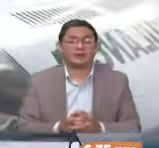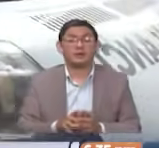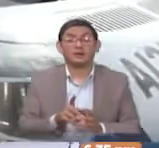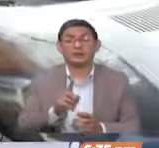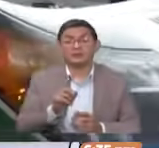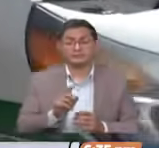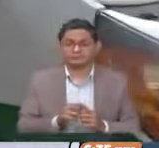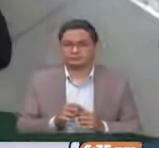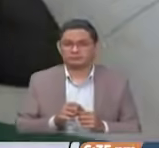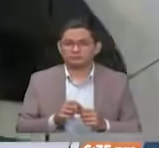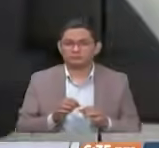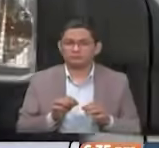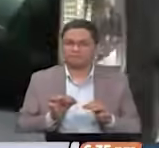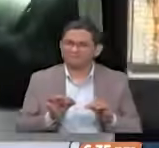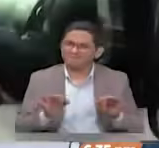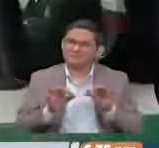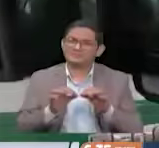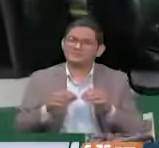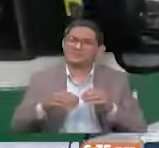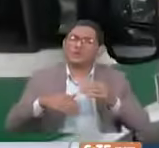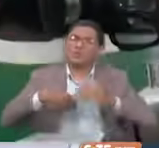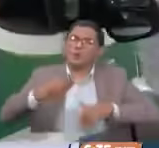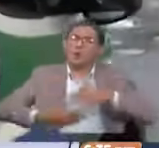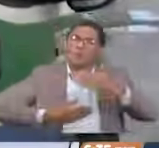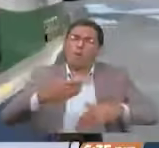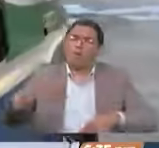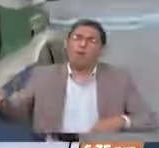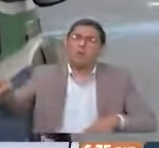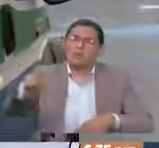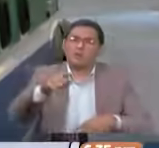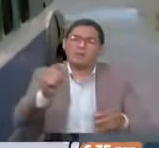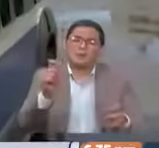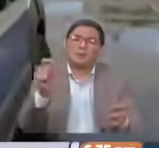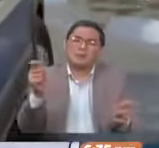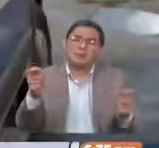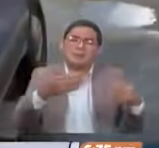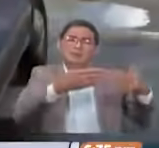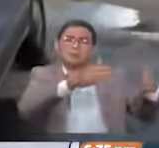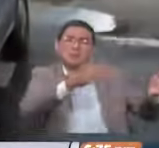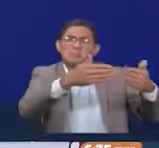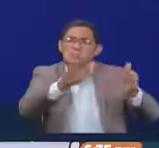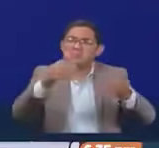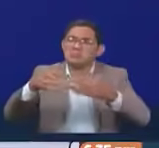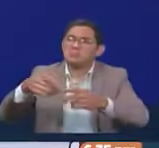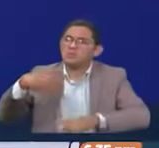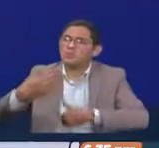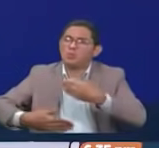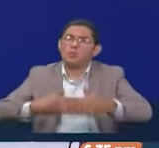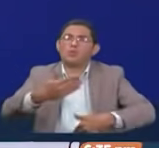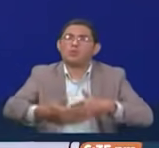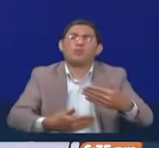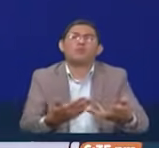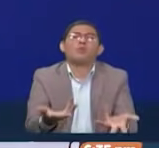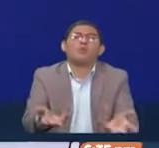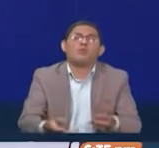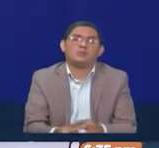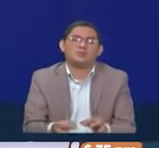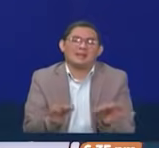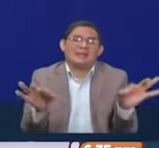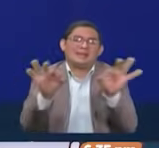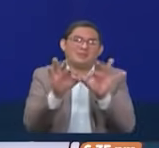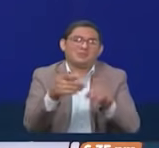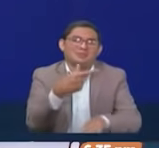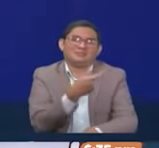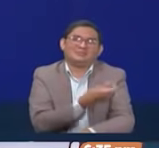seguir avanzando en la gradualidad y asimetría de la apertura lo constituye el proceso de vacunación